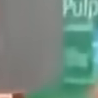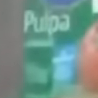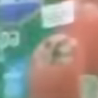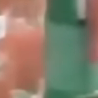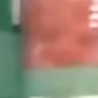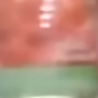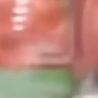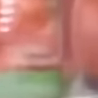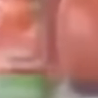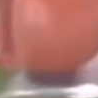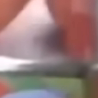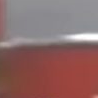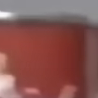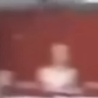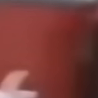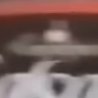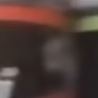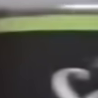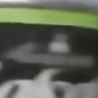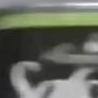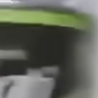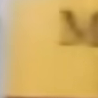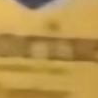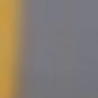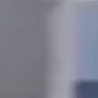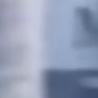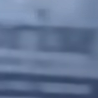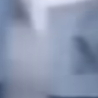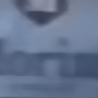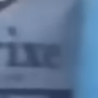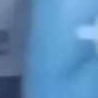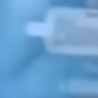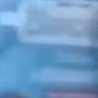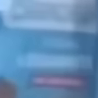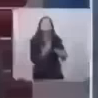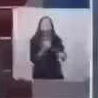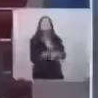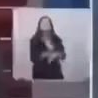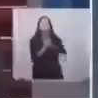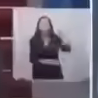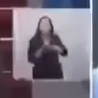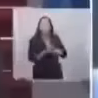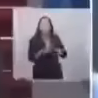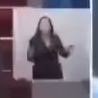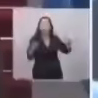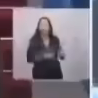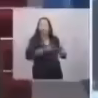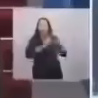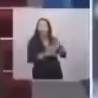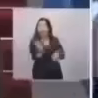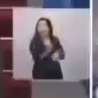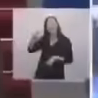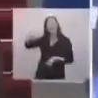el Gobierno anterior en materia económica ahora pero no hay otra posibilidad Moreno Claro claro claro que hay otra posibilidad pero tené que ser